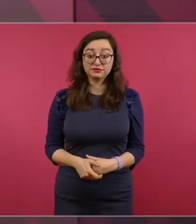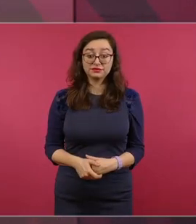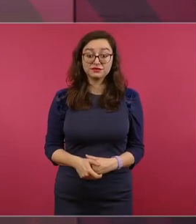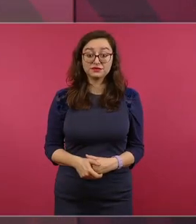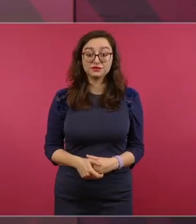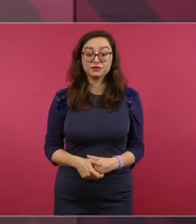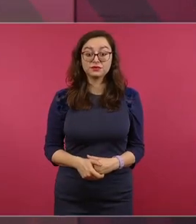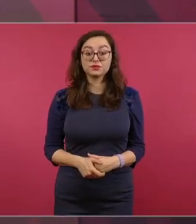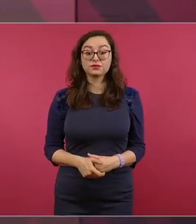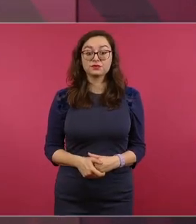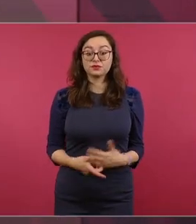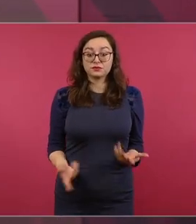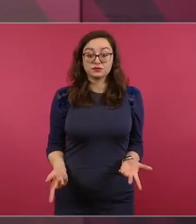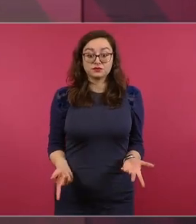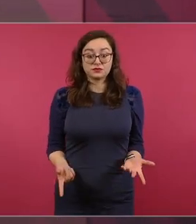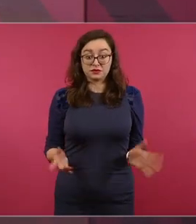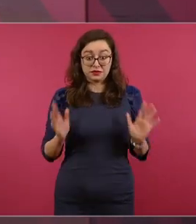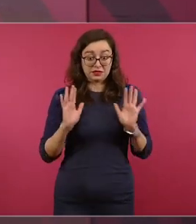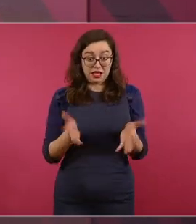que